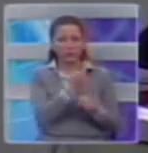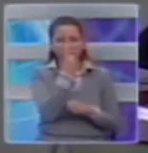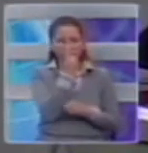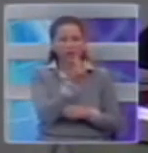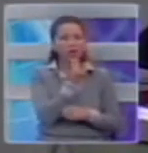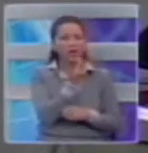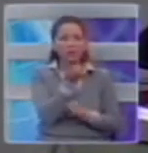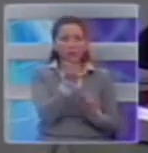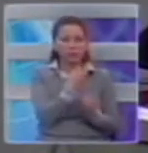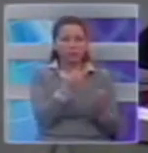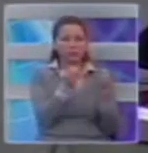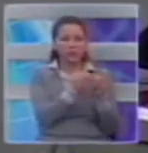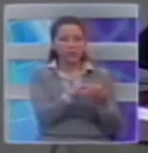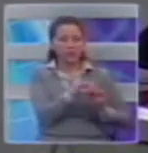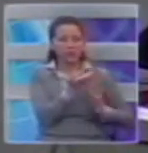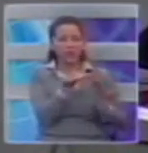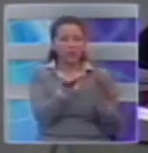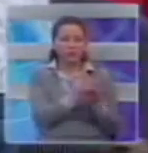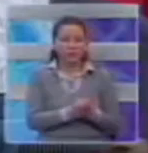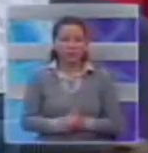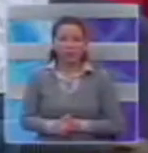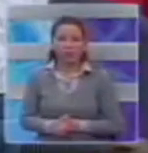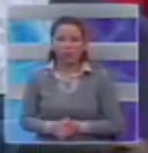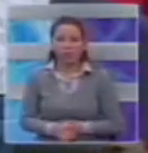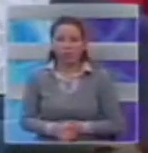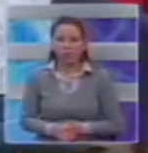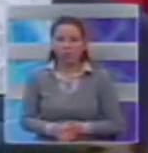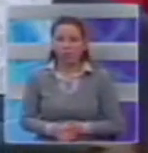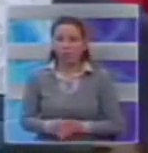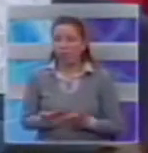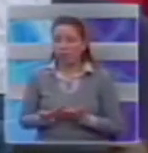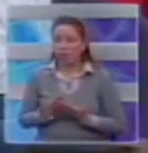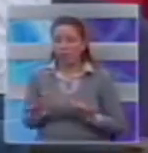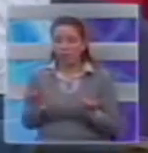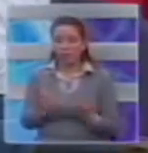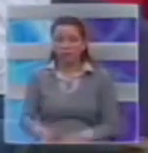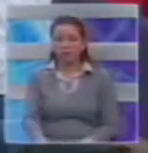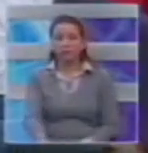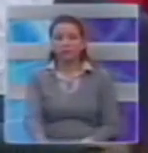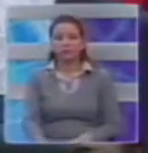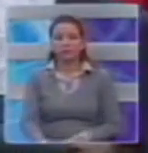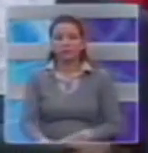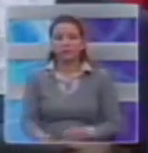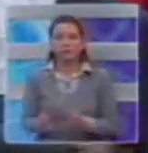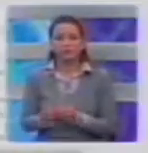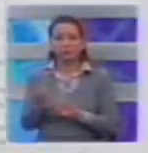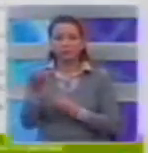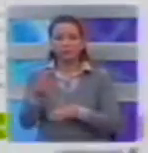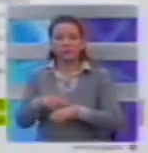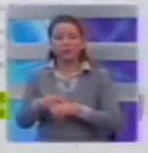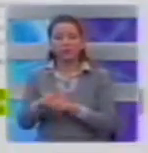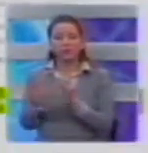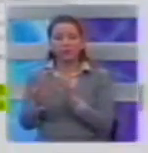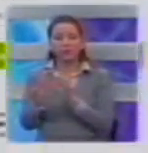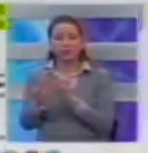interesados, ¿dónde pueden tener más información? Bueno, cualquier cosa, si necesitan tener más información, nos pueden contactar